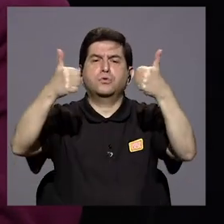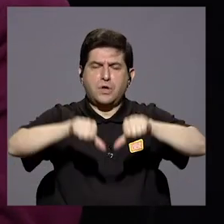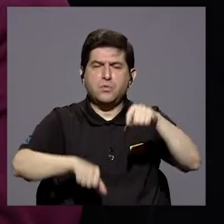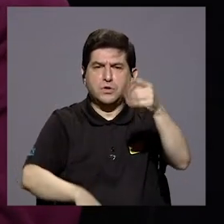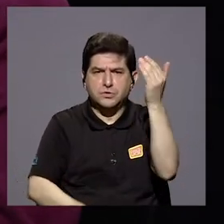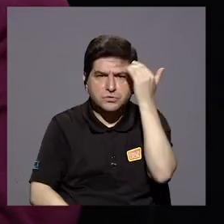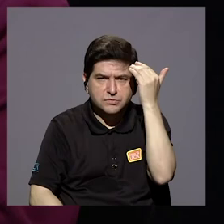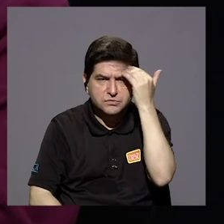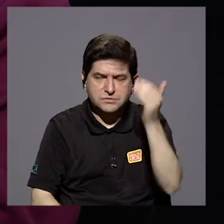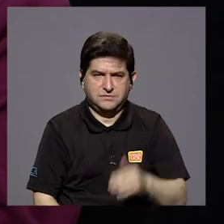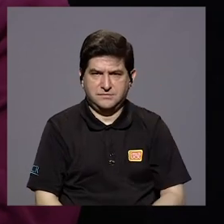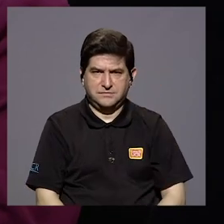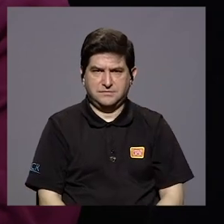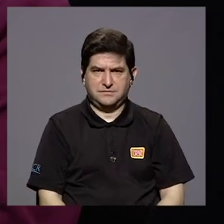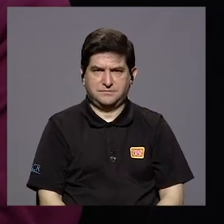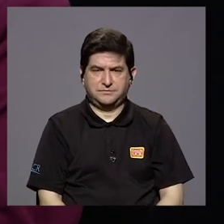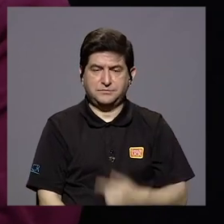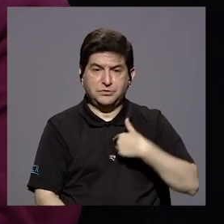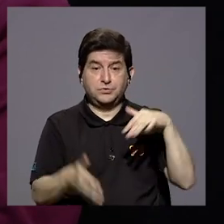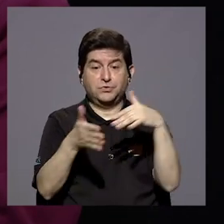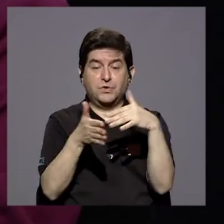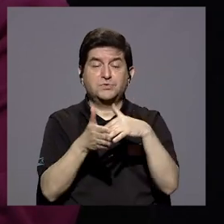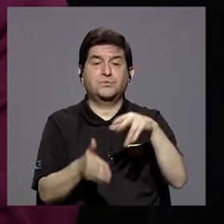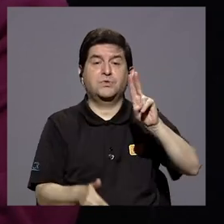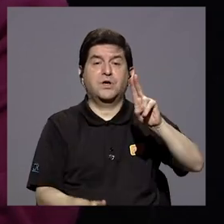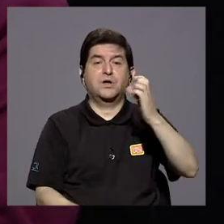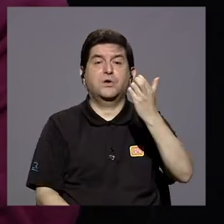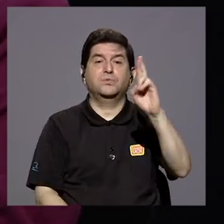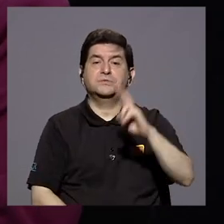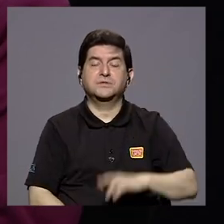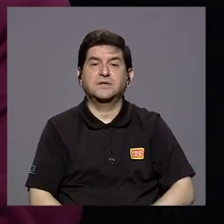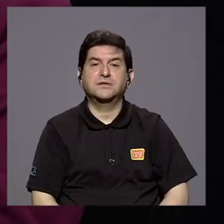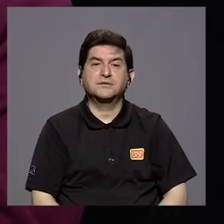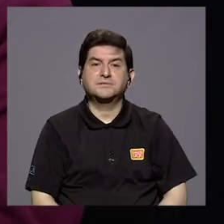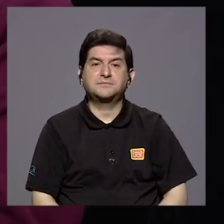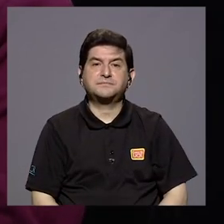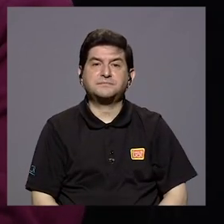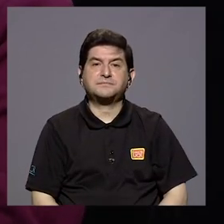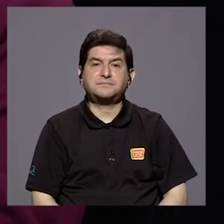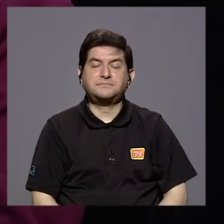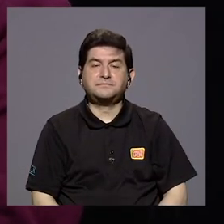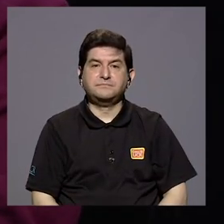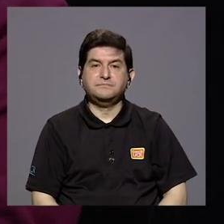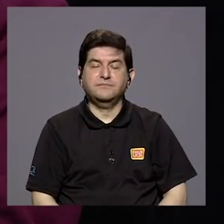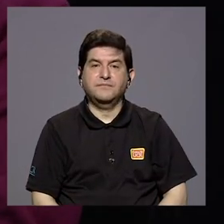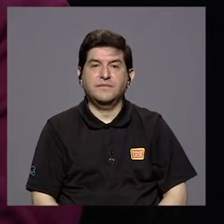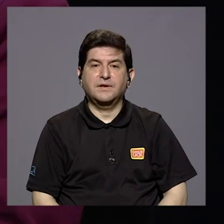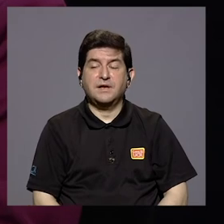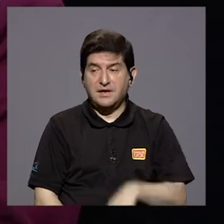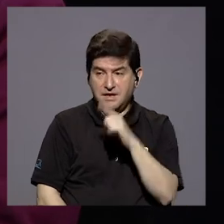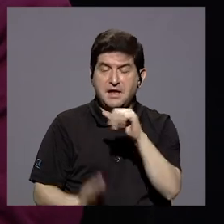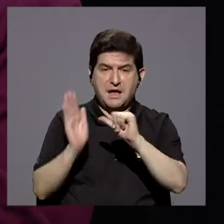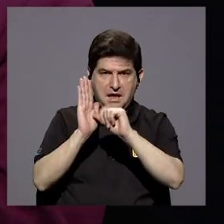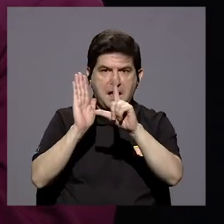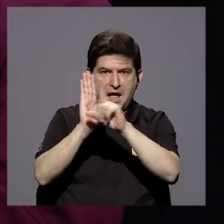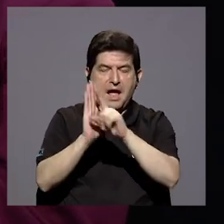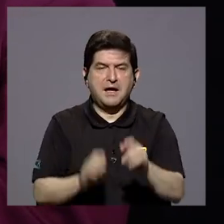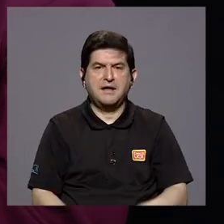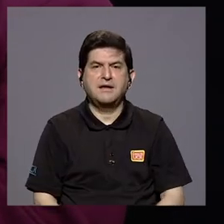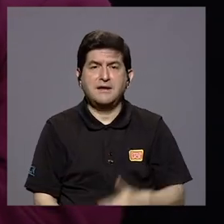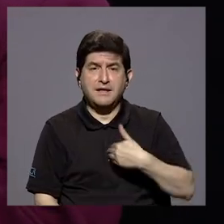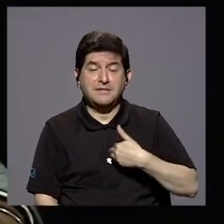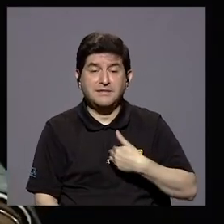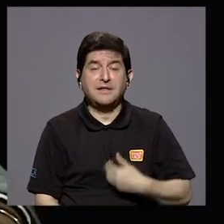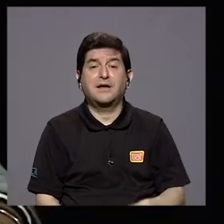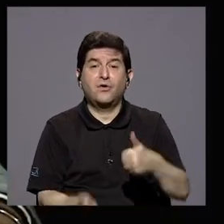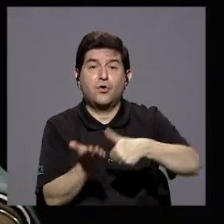totalmente, inclusive usted sabe que yo ya estudié en la Universidad de Costa Rica y en el Congreso, que no crea que somos muchos. Tengo